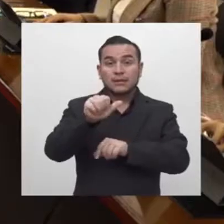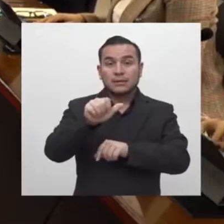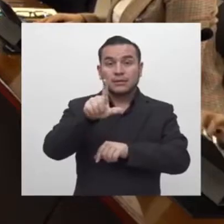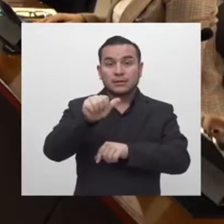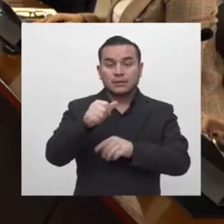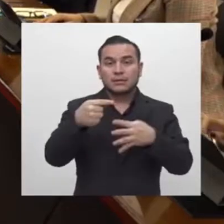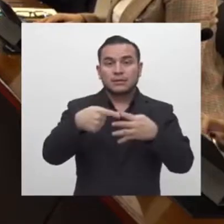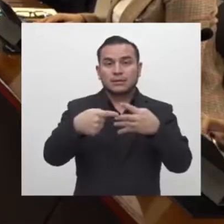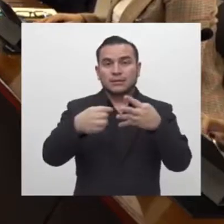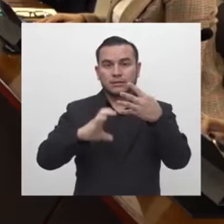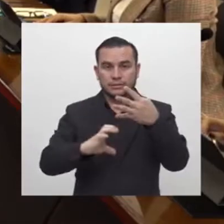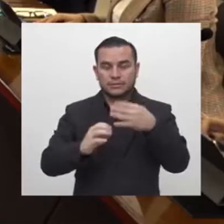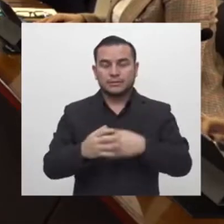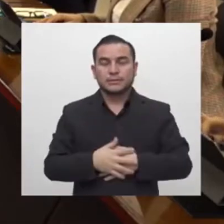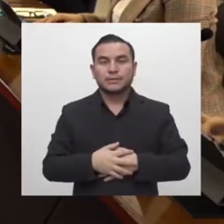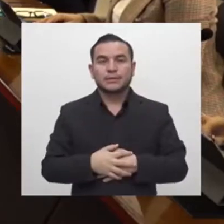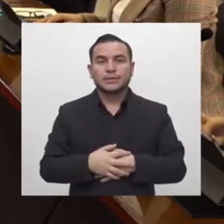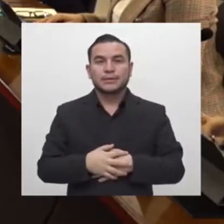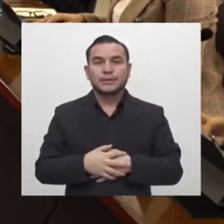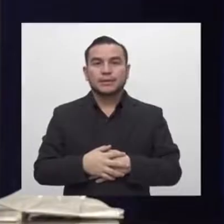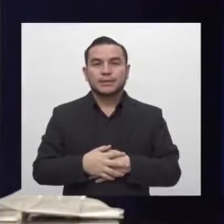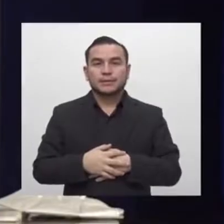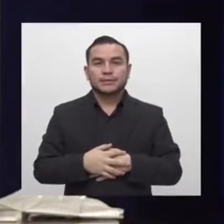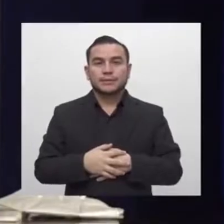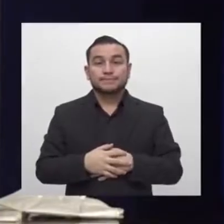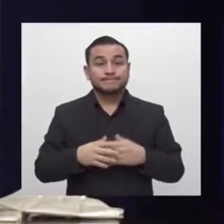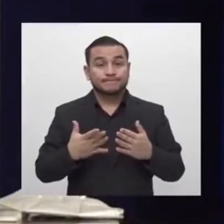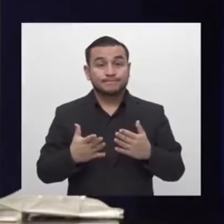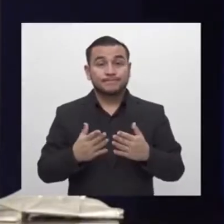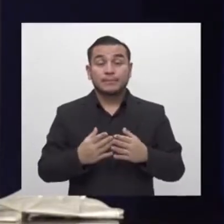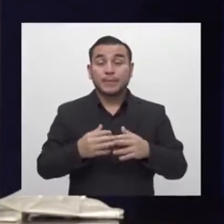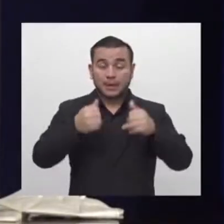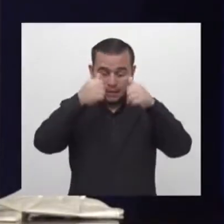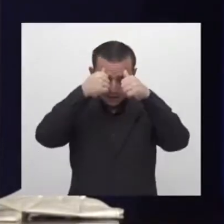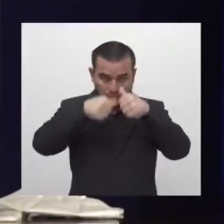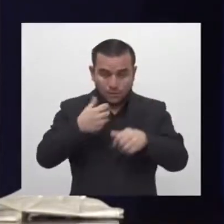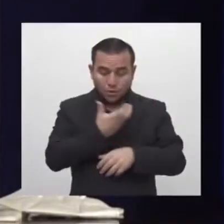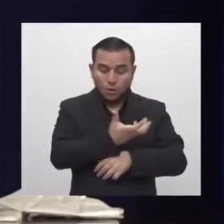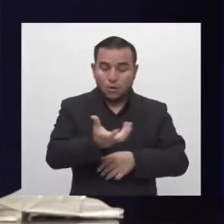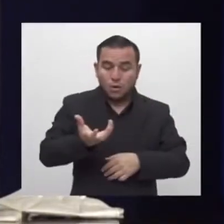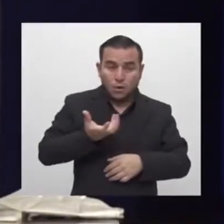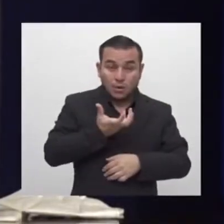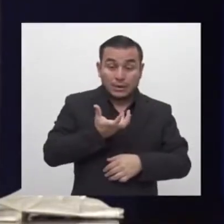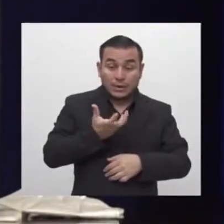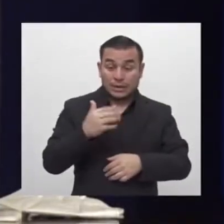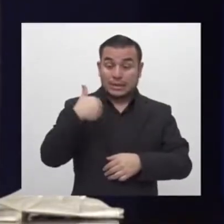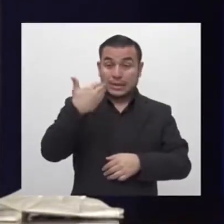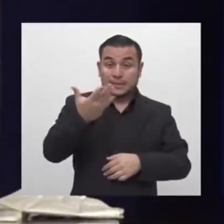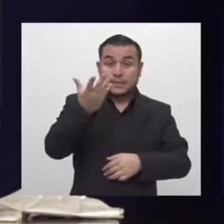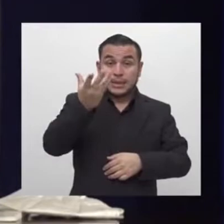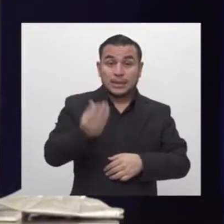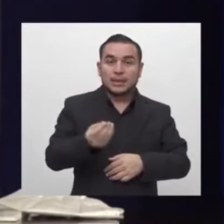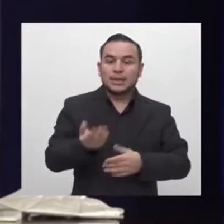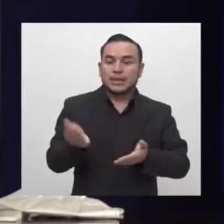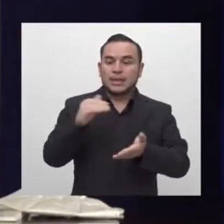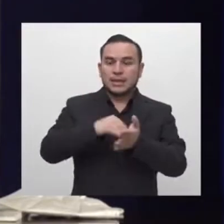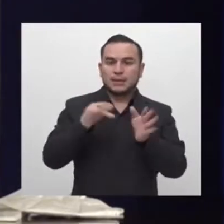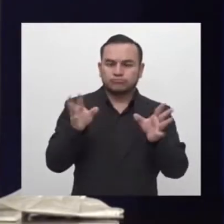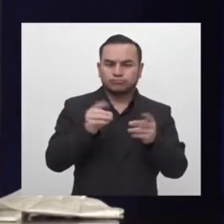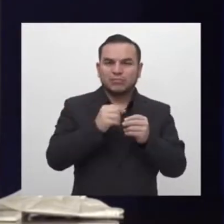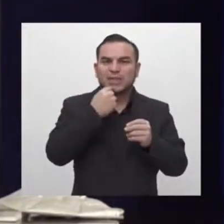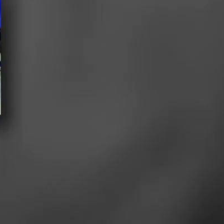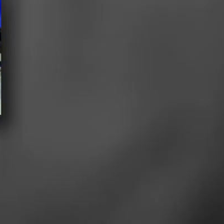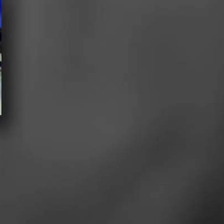gubernamental mandato el presidente de la república en el ivu que le ha informar en un plazo máximo de 10 días